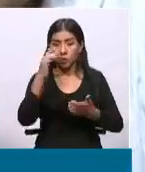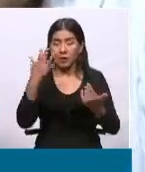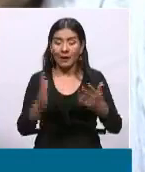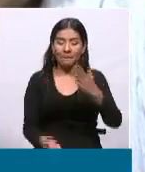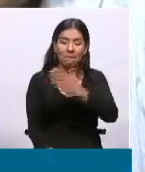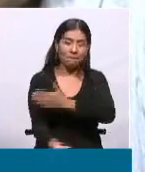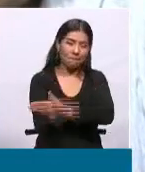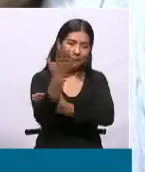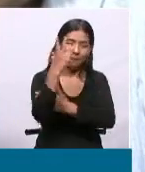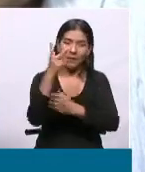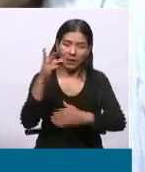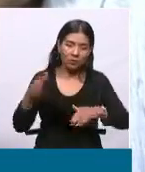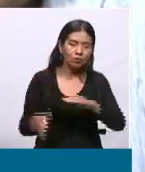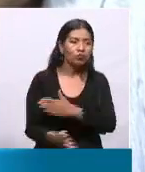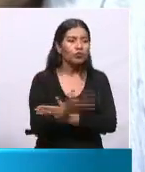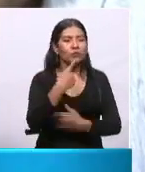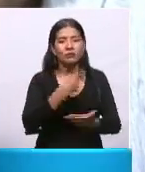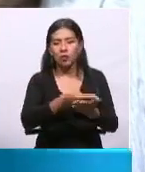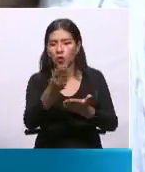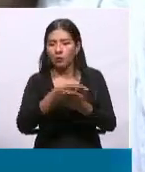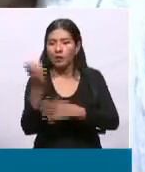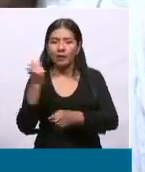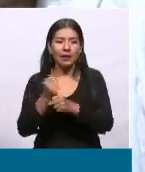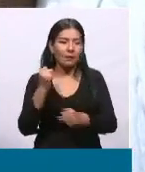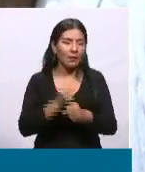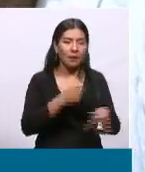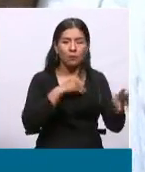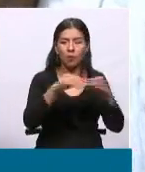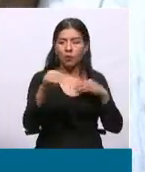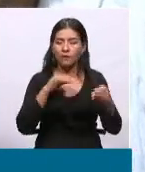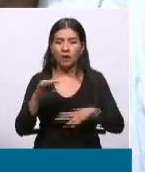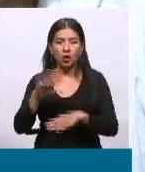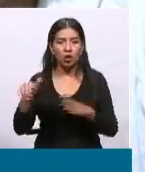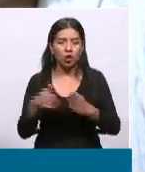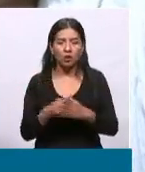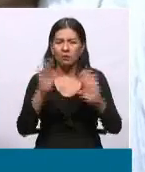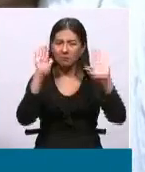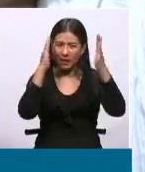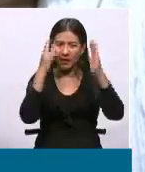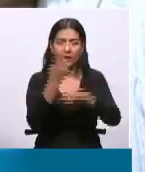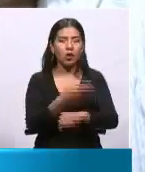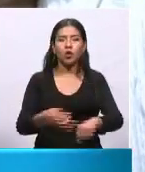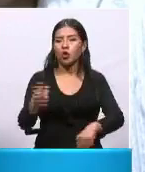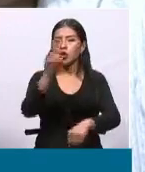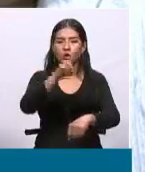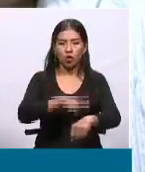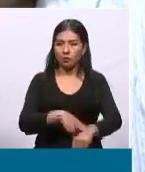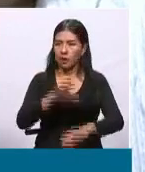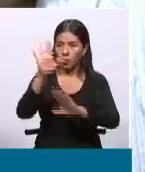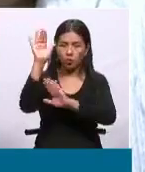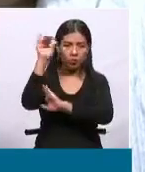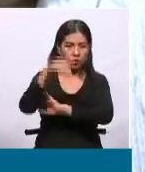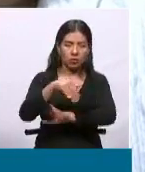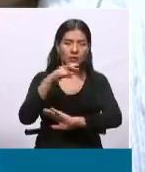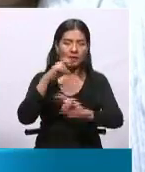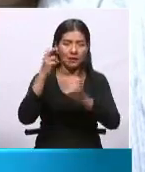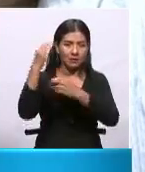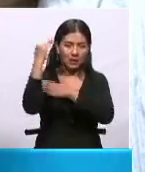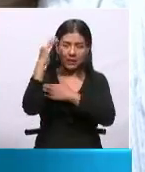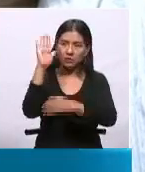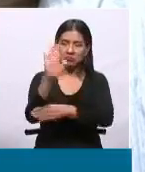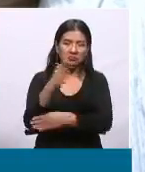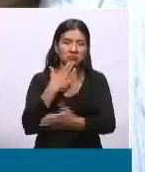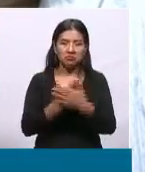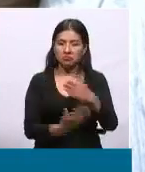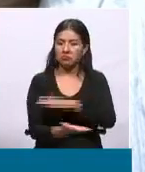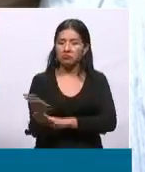mañanas la gente sale a proveer, se trabaja, hay una aparente normalidad allá en Santa Cruz. Pero en la